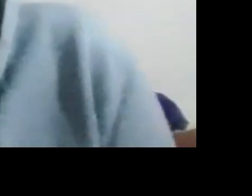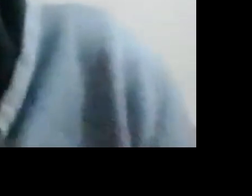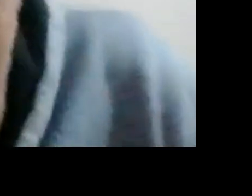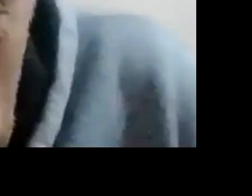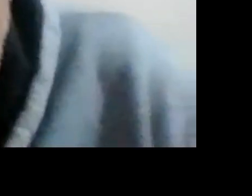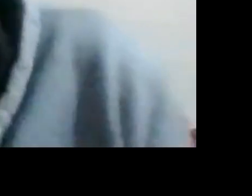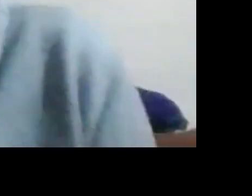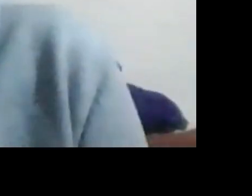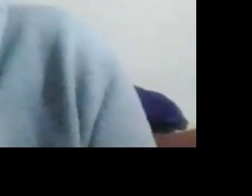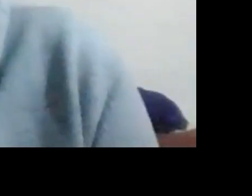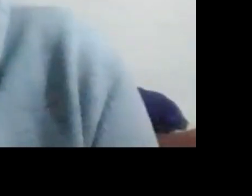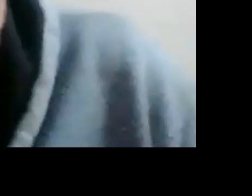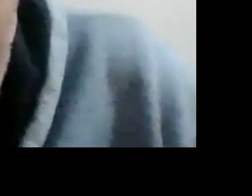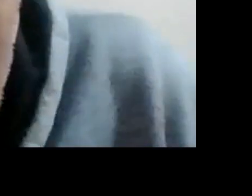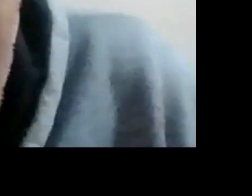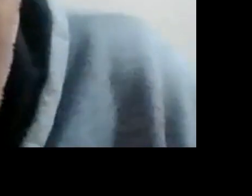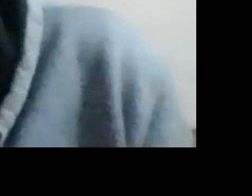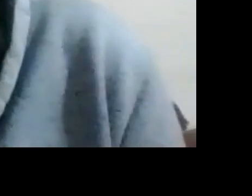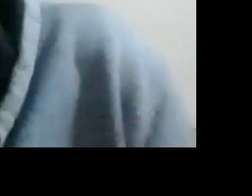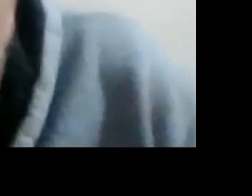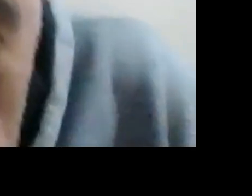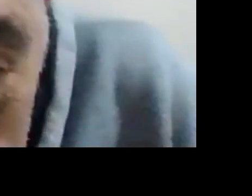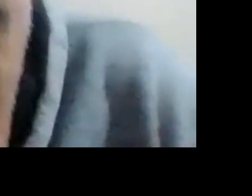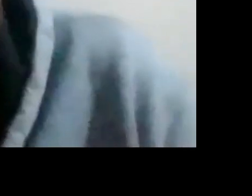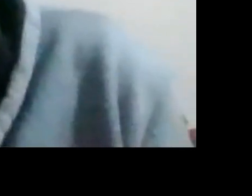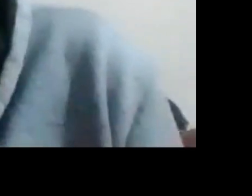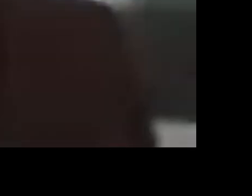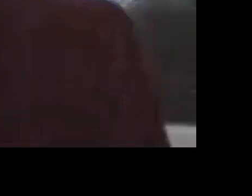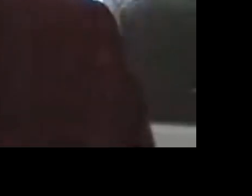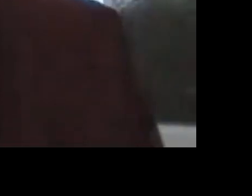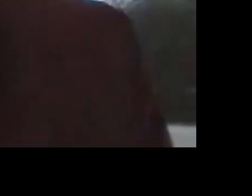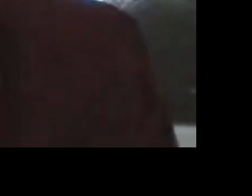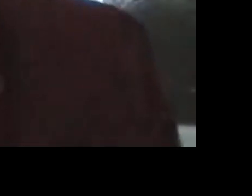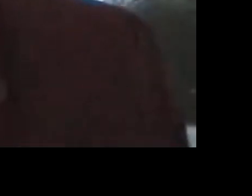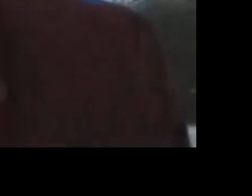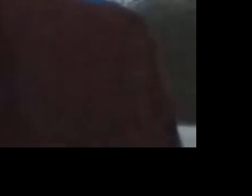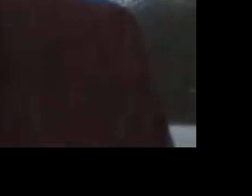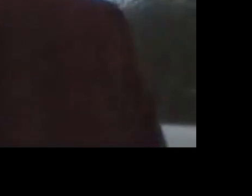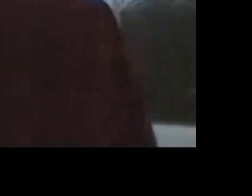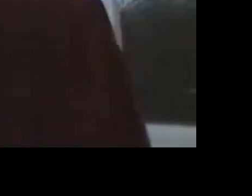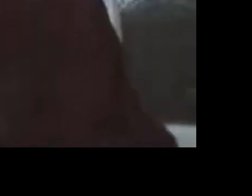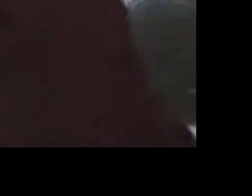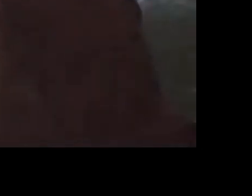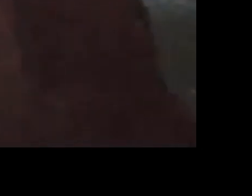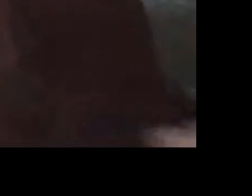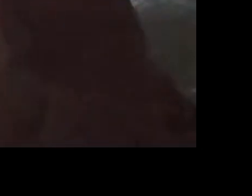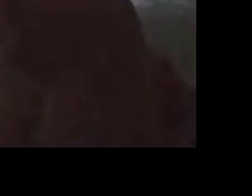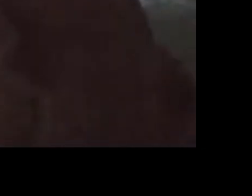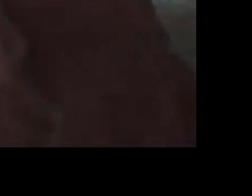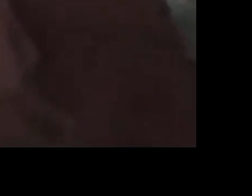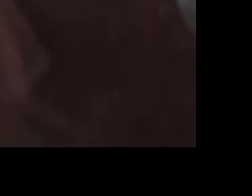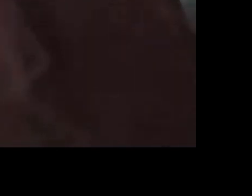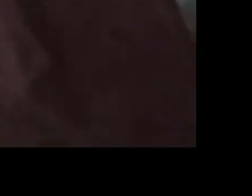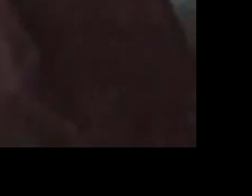la idea, sí. Dale. Sí, perdón. ¿Esto de qué se trata? Se trata de, estamos independientemente de,